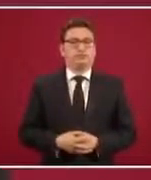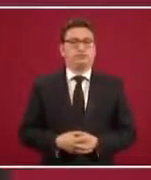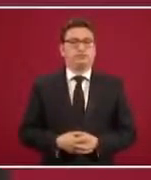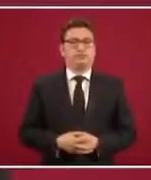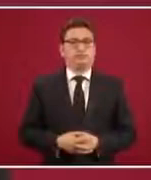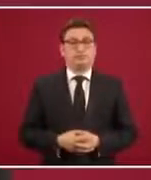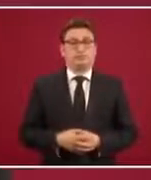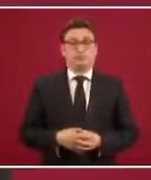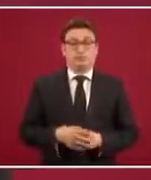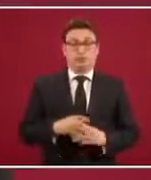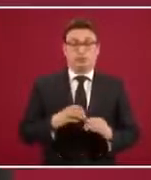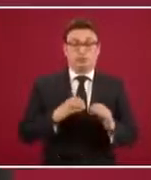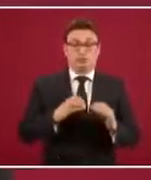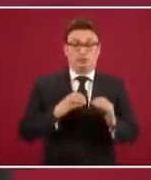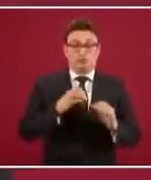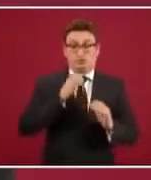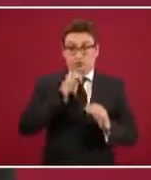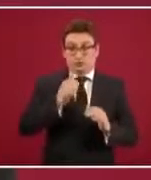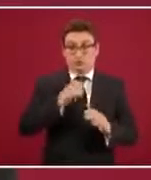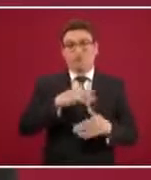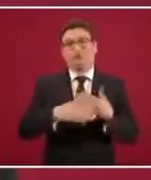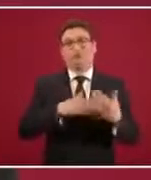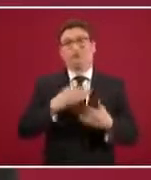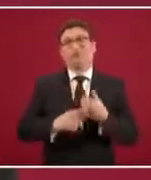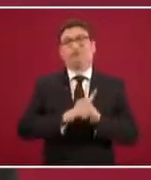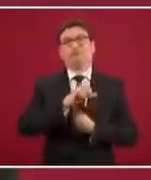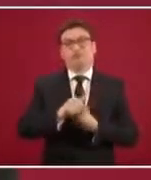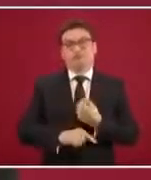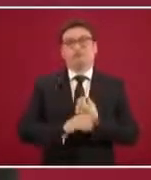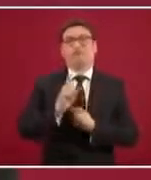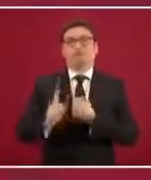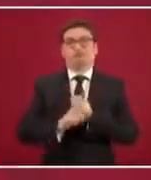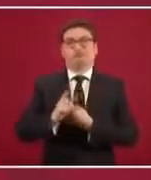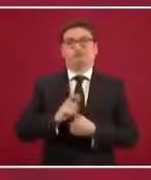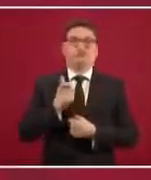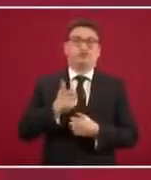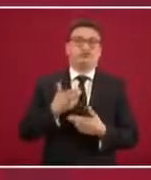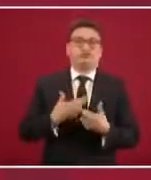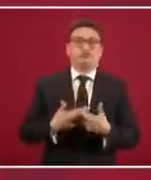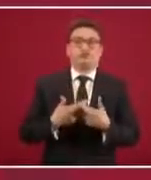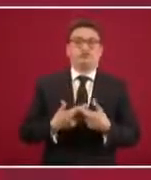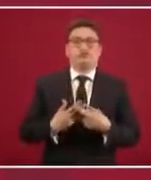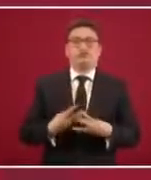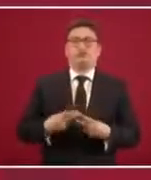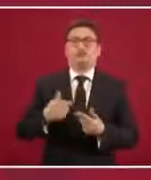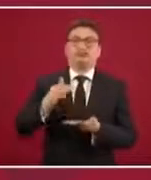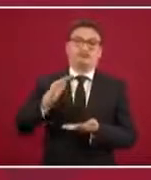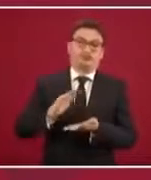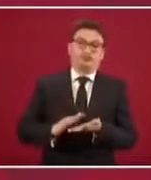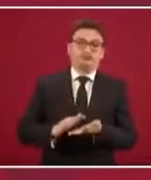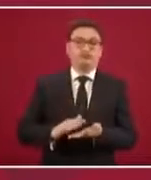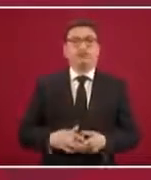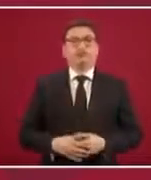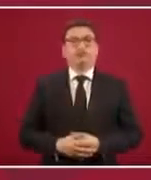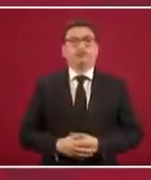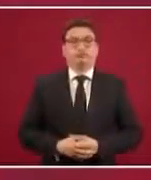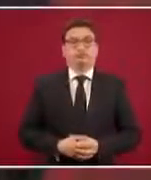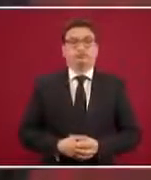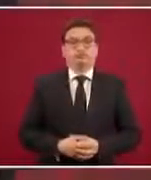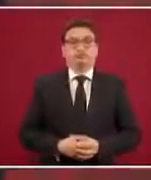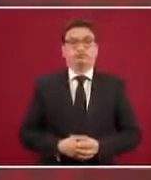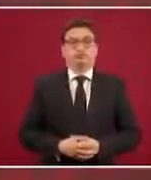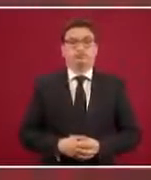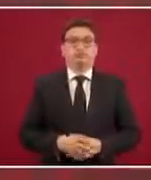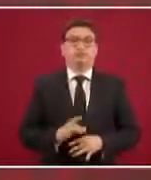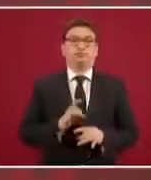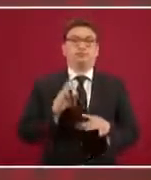quedaríamos sin reservas, nos achican. Hay una expresión